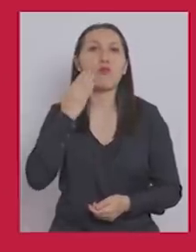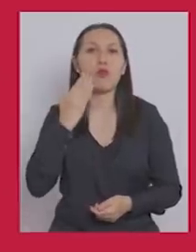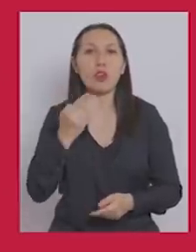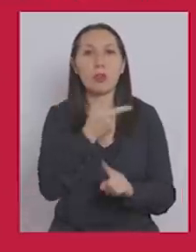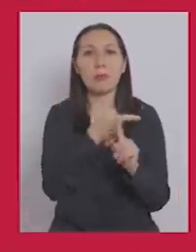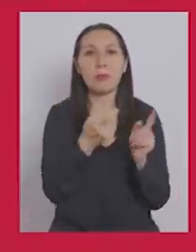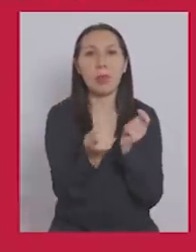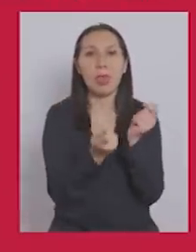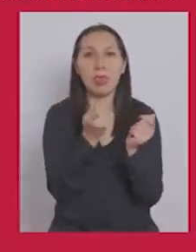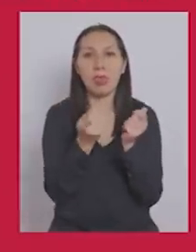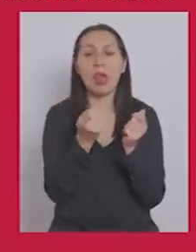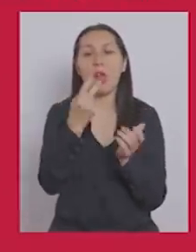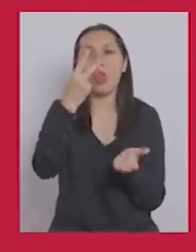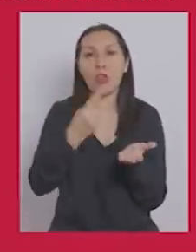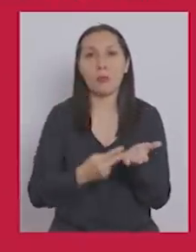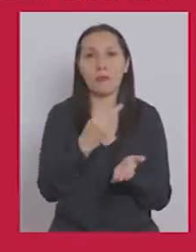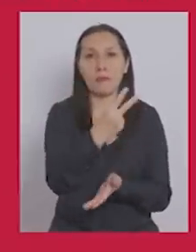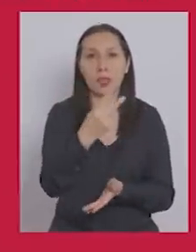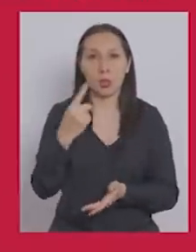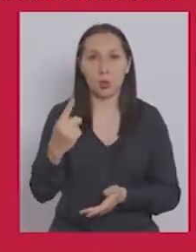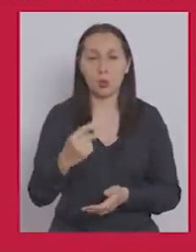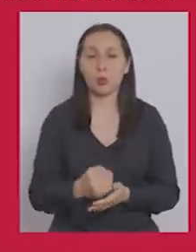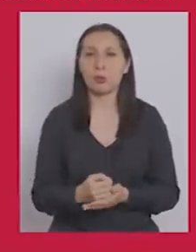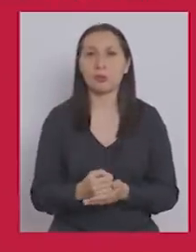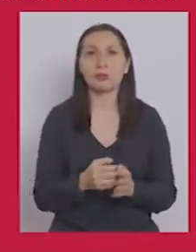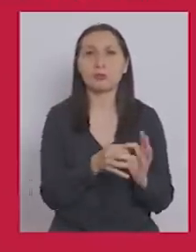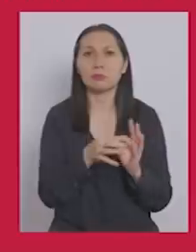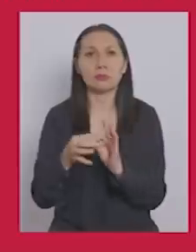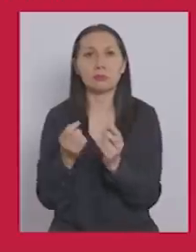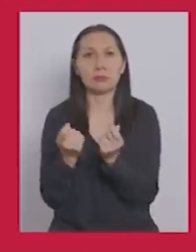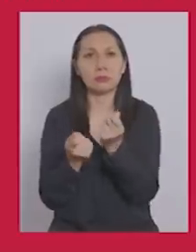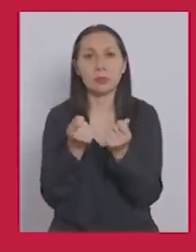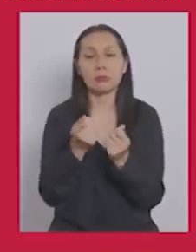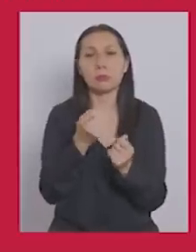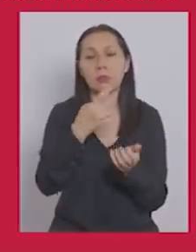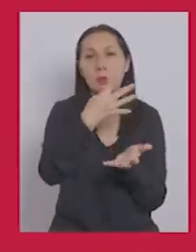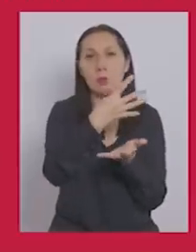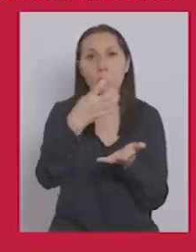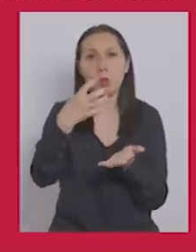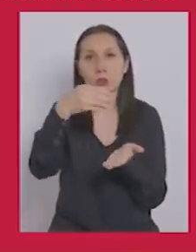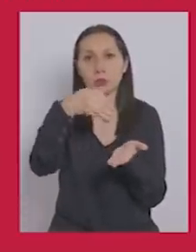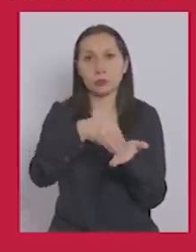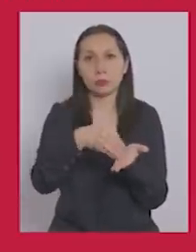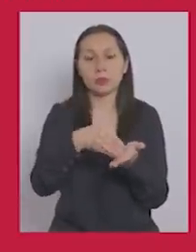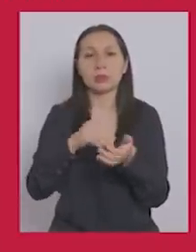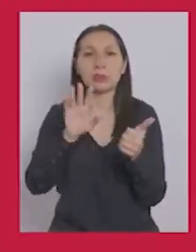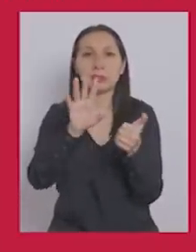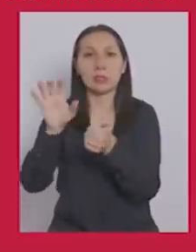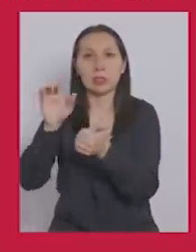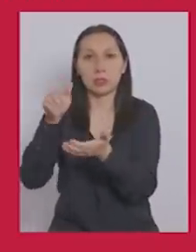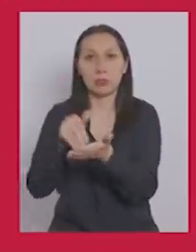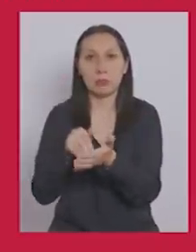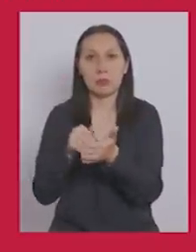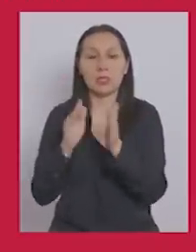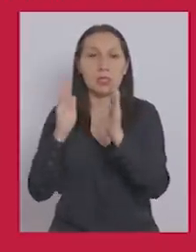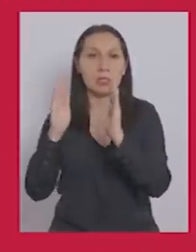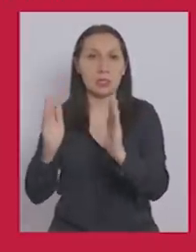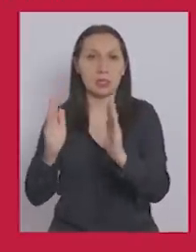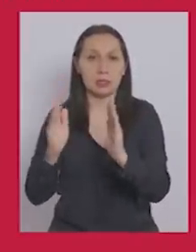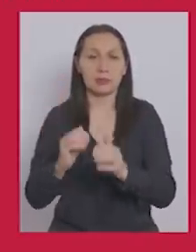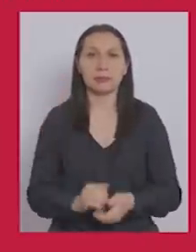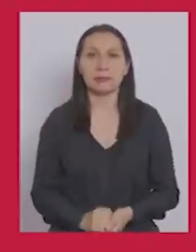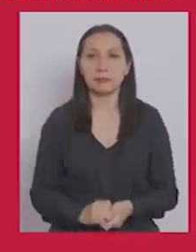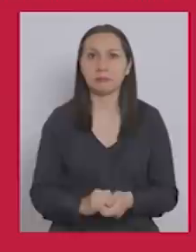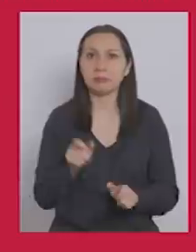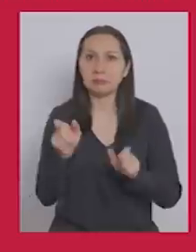bono clase media 2021, que será por un monto de entre 400.000 y 600.000 pesos,